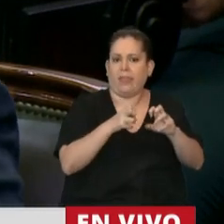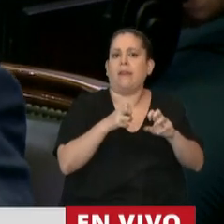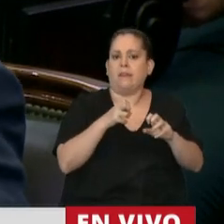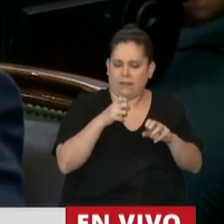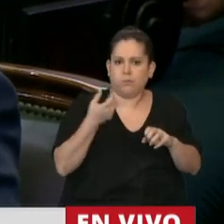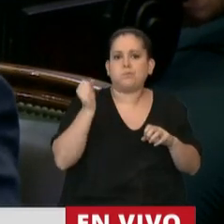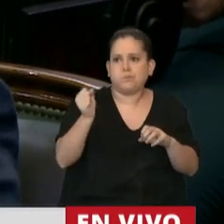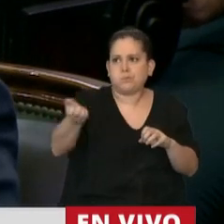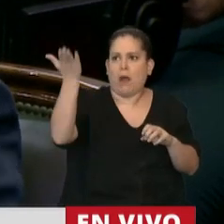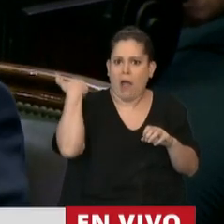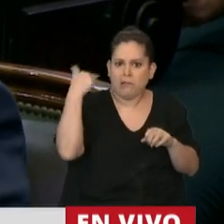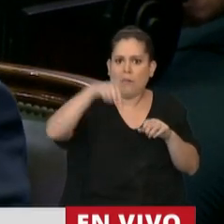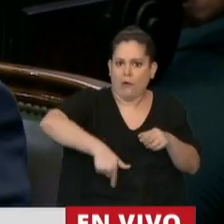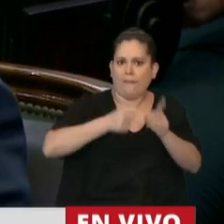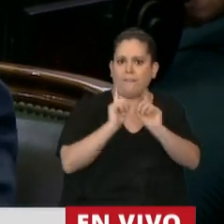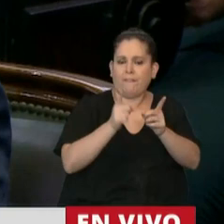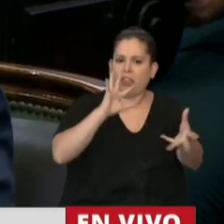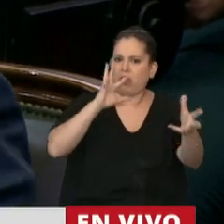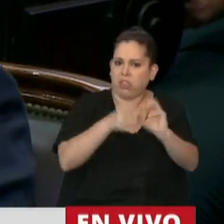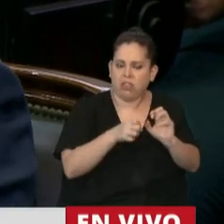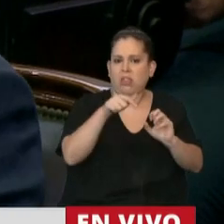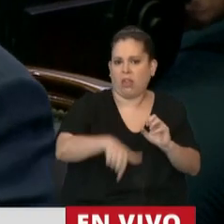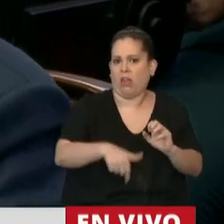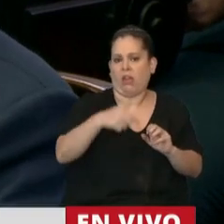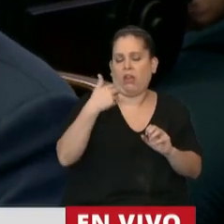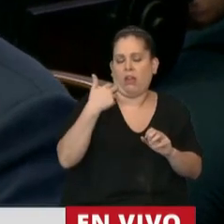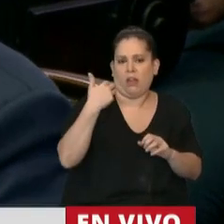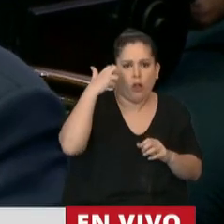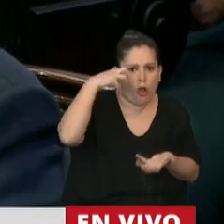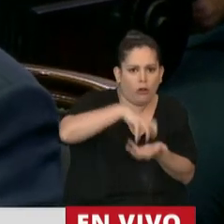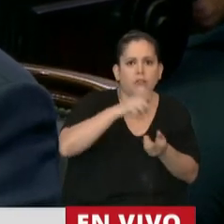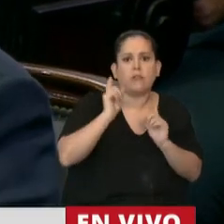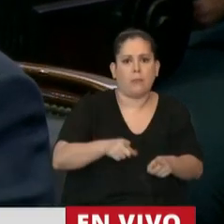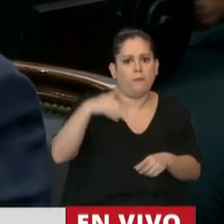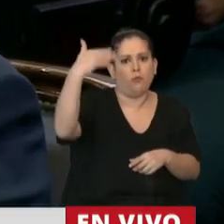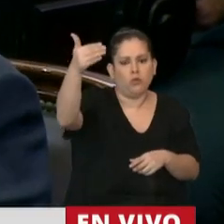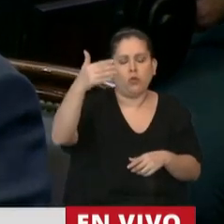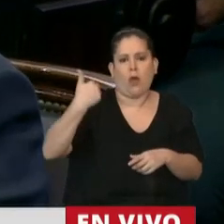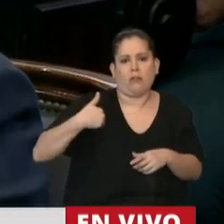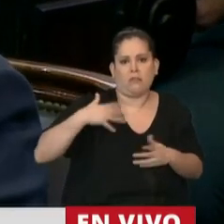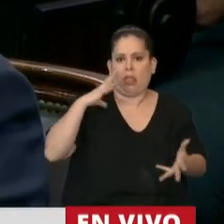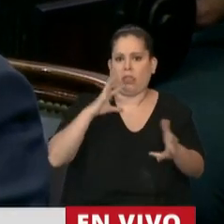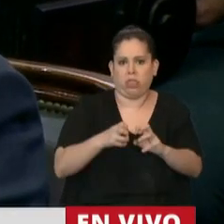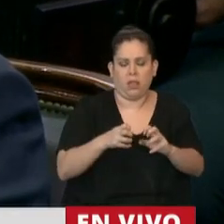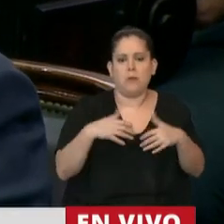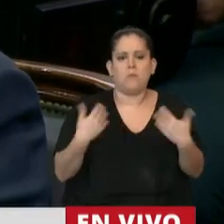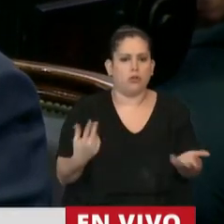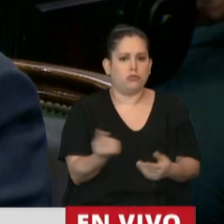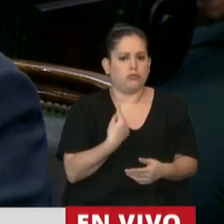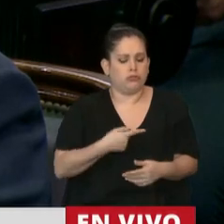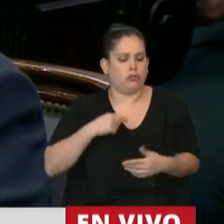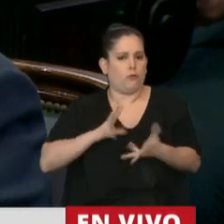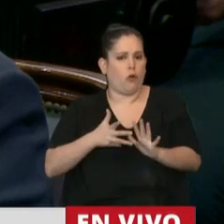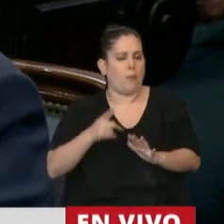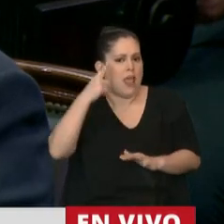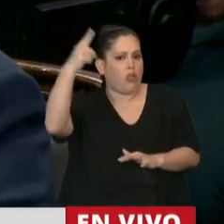hacen y de seguir permitiéndolo nosotros en el Congreso, lo harán hacia el futuro de nuestra Argentina. Entonces, nuestra posición política en